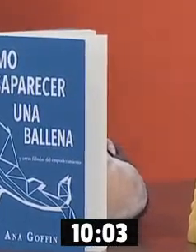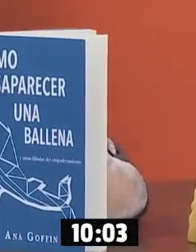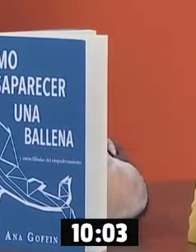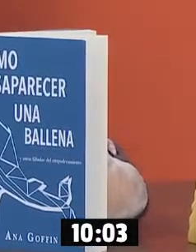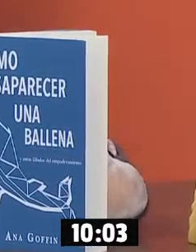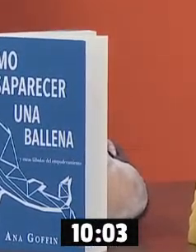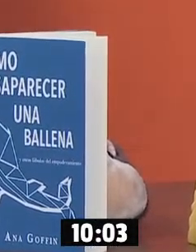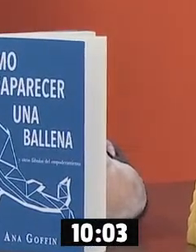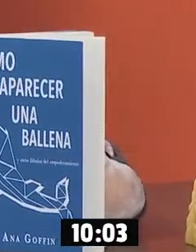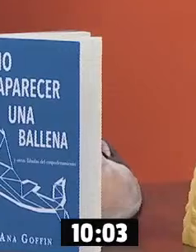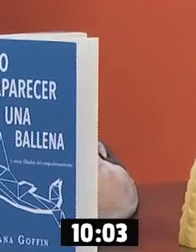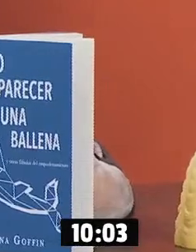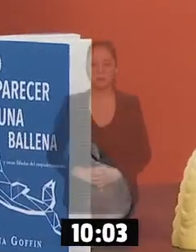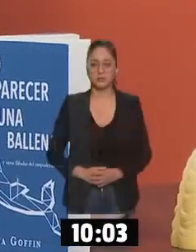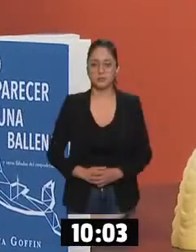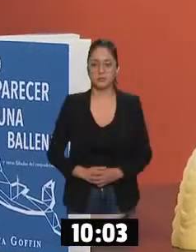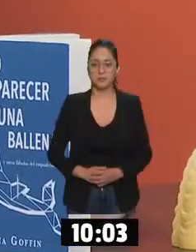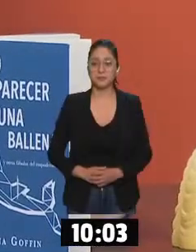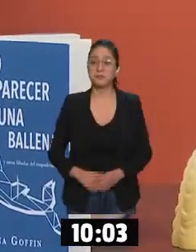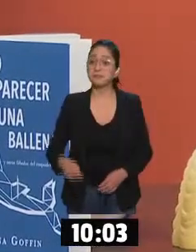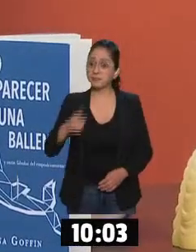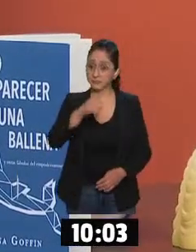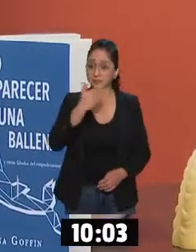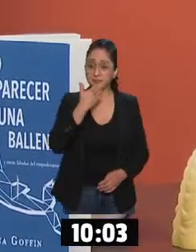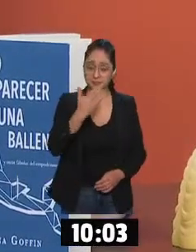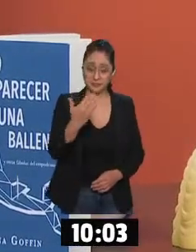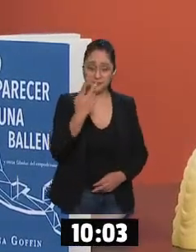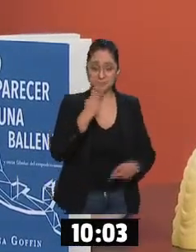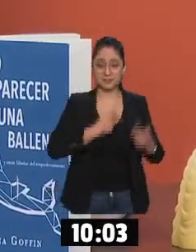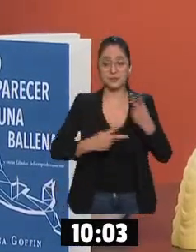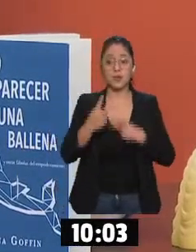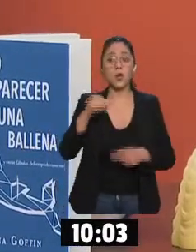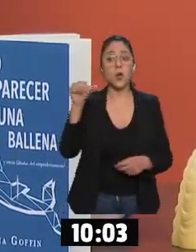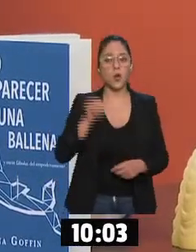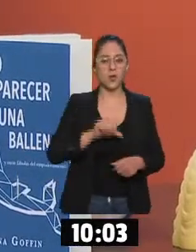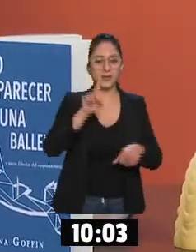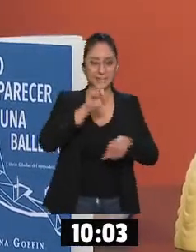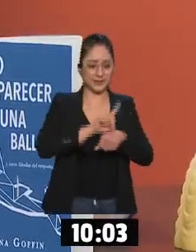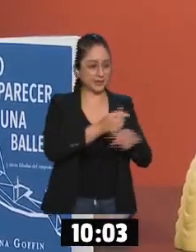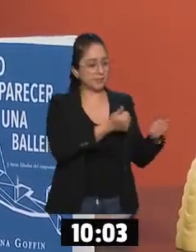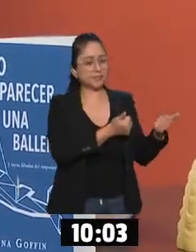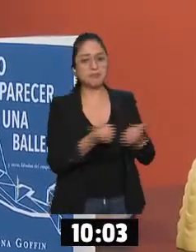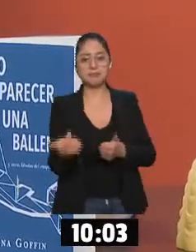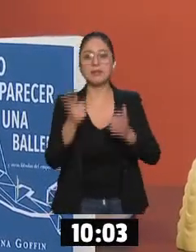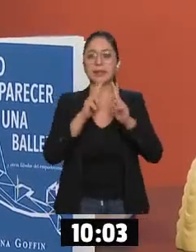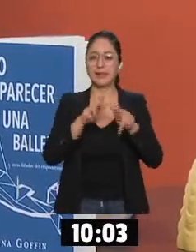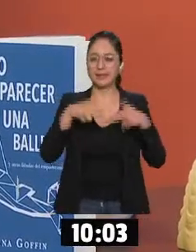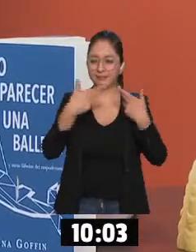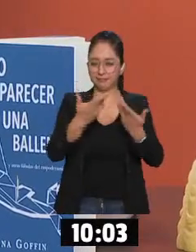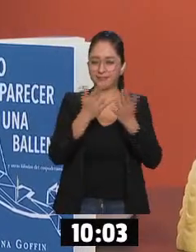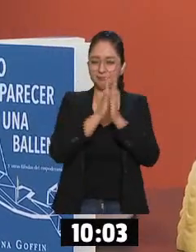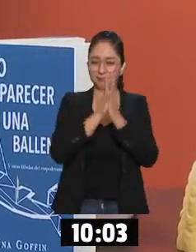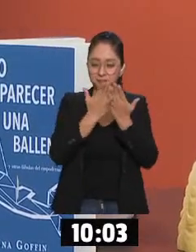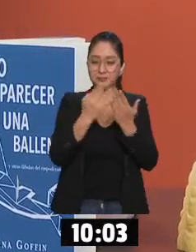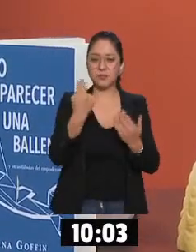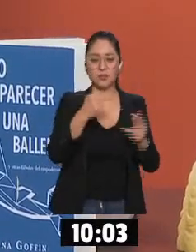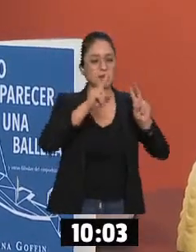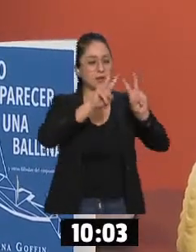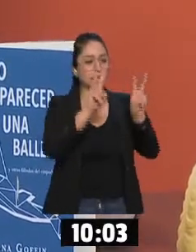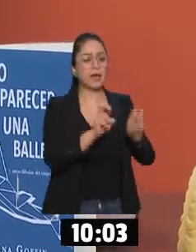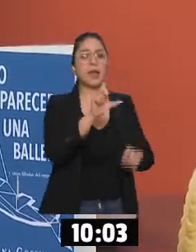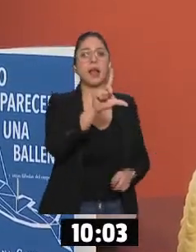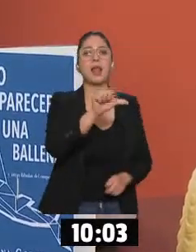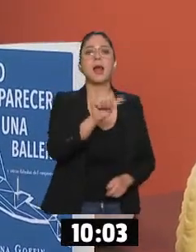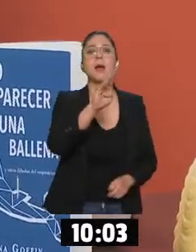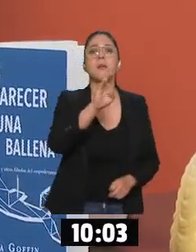psicoterapeuta. Bienvenida, mi vida, ¿cómo está usted? Hola, maestra, Nos ¿cómo trajo está? regalitos, Doctora, además, para el público, En la boca del cocodrilo,